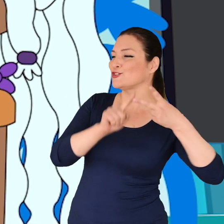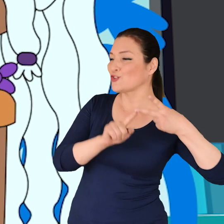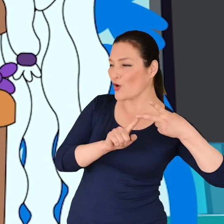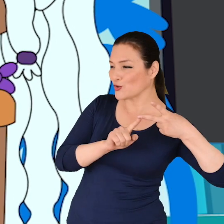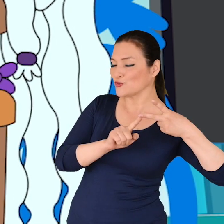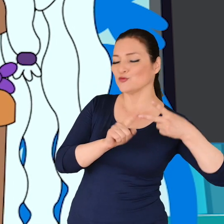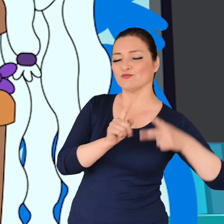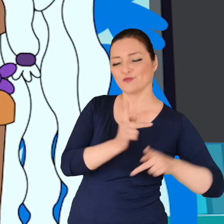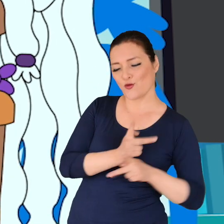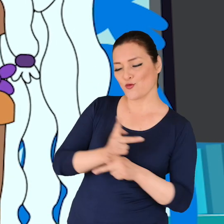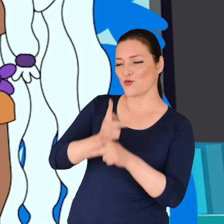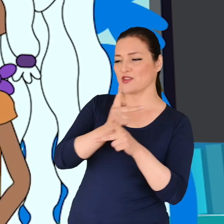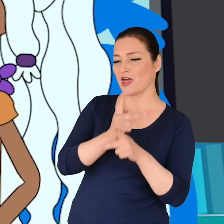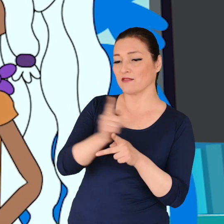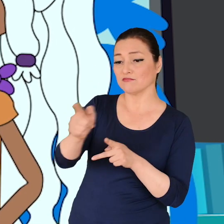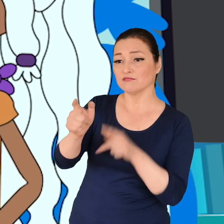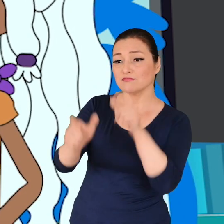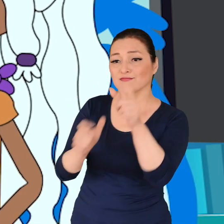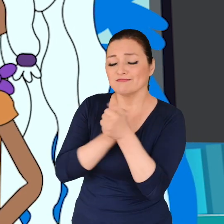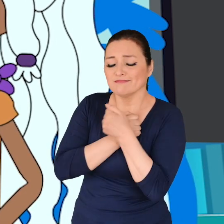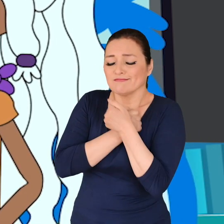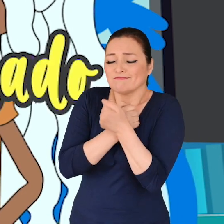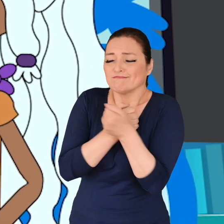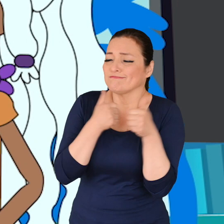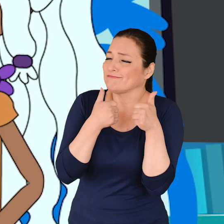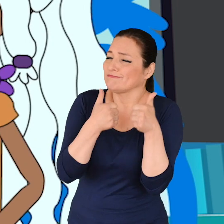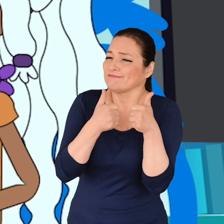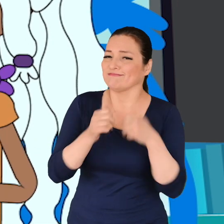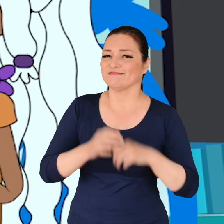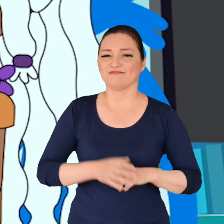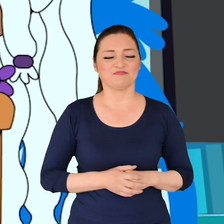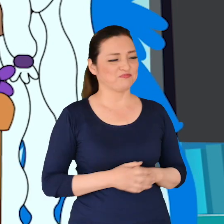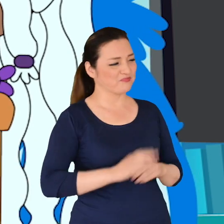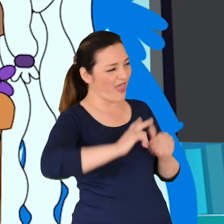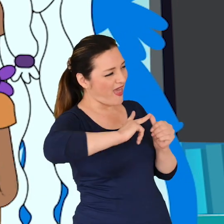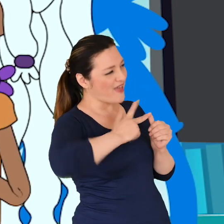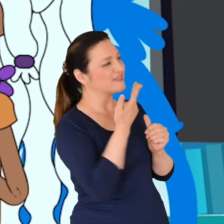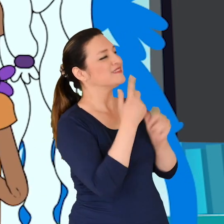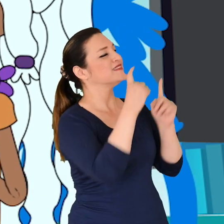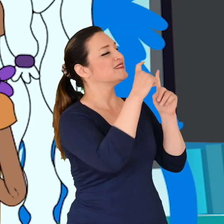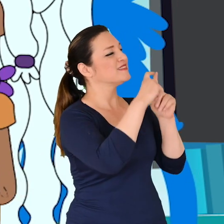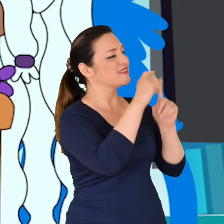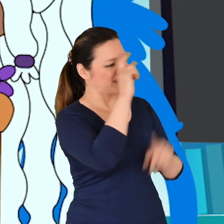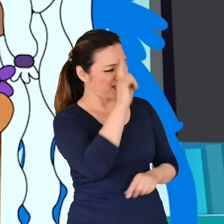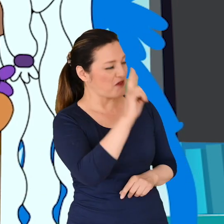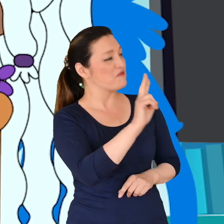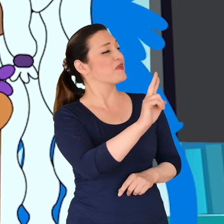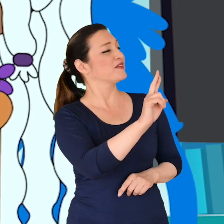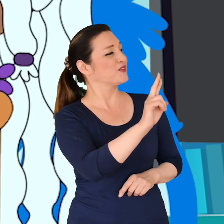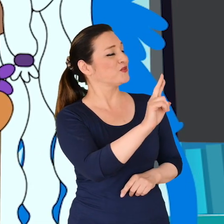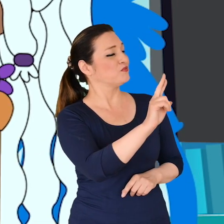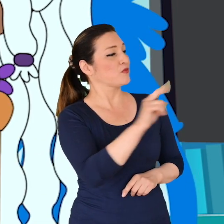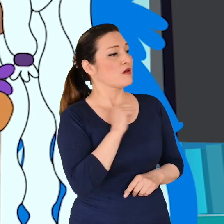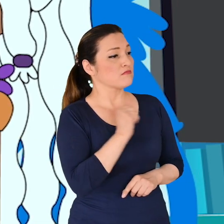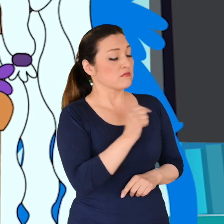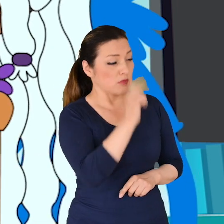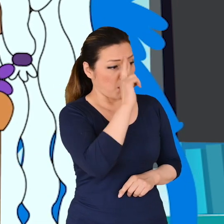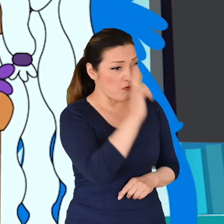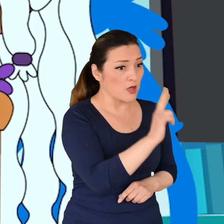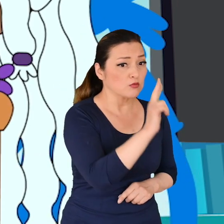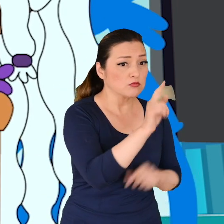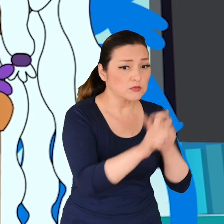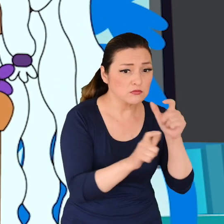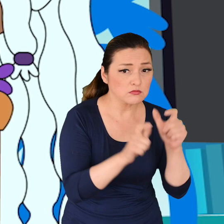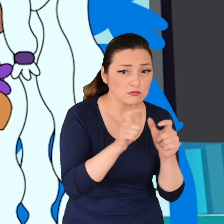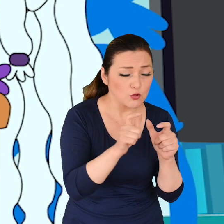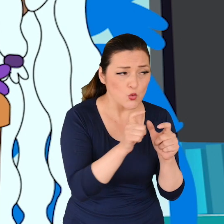sea, buscamos que las personas que queremos estén bien. La tercera palabra es respeto, y nos permite tratar con